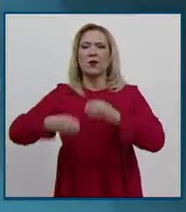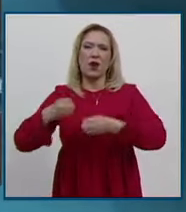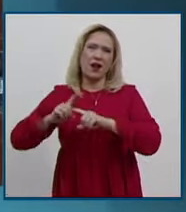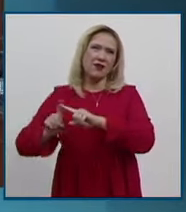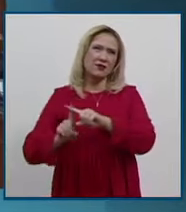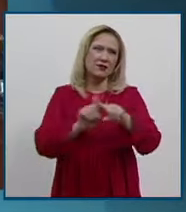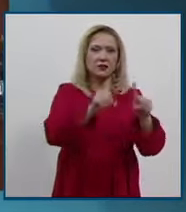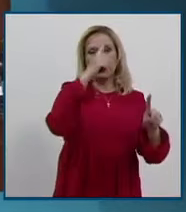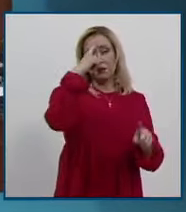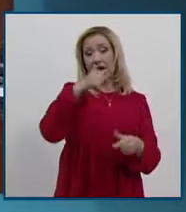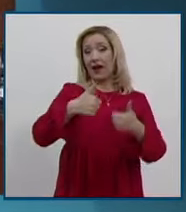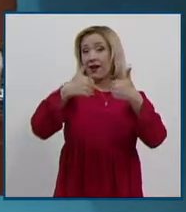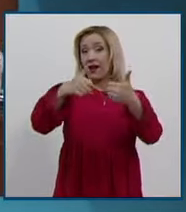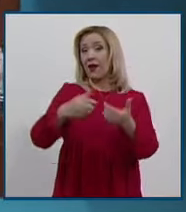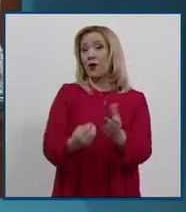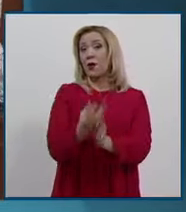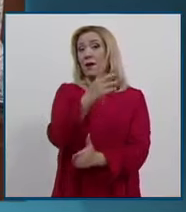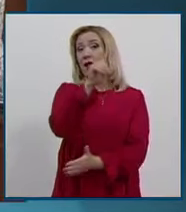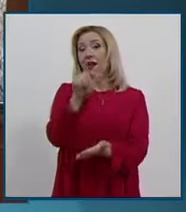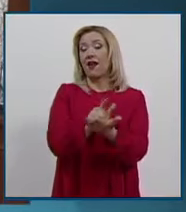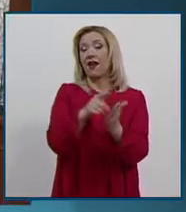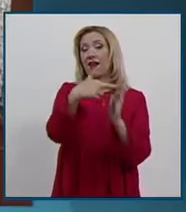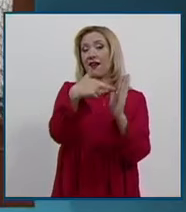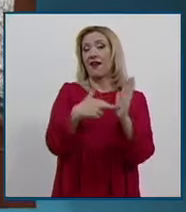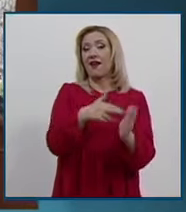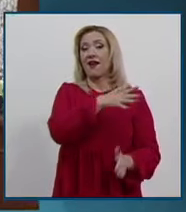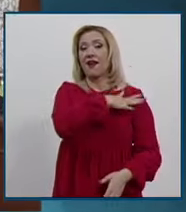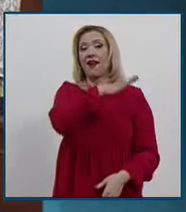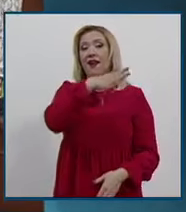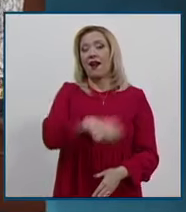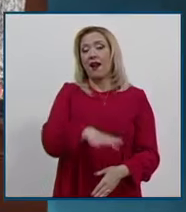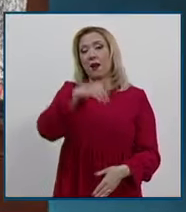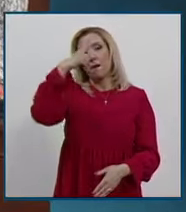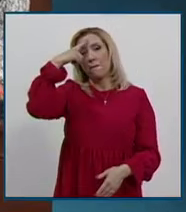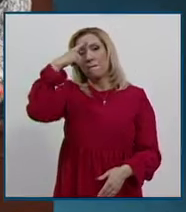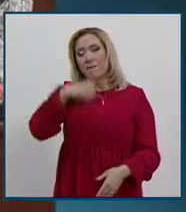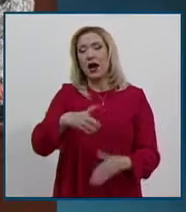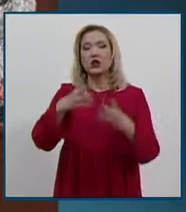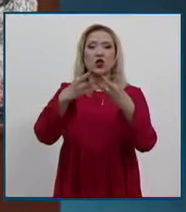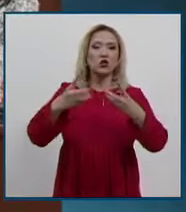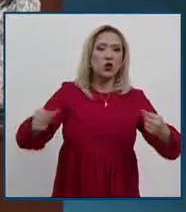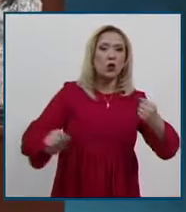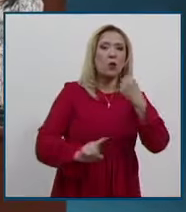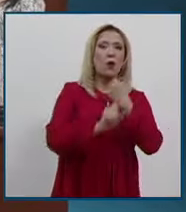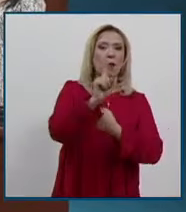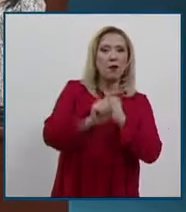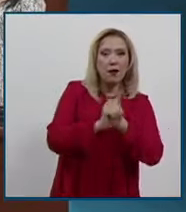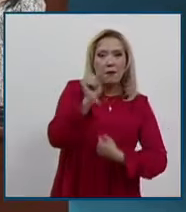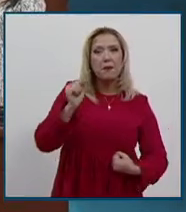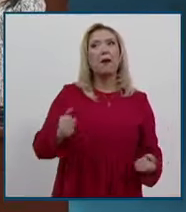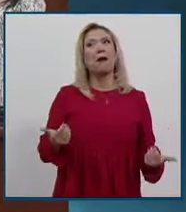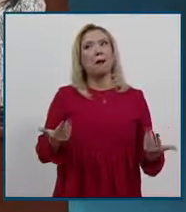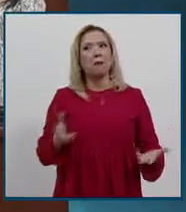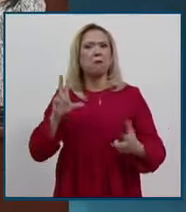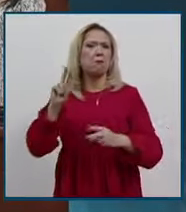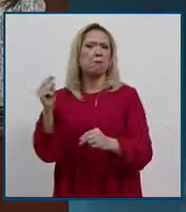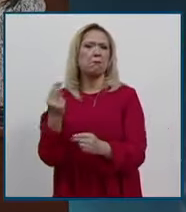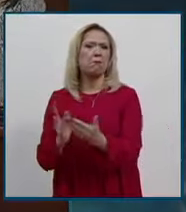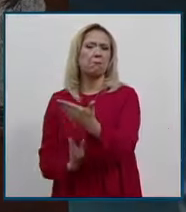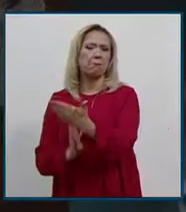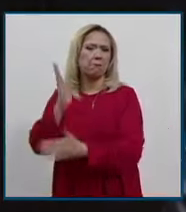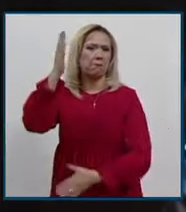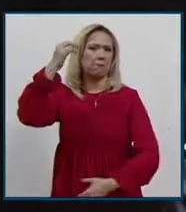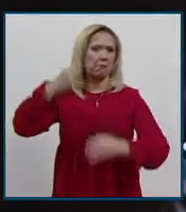nueva ley de General de mecanismos alternativos de solución de controversias Norma que contempla la creación de centros federales y